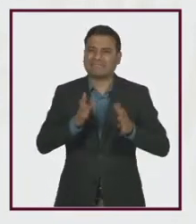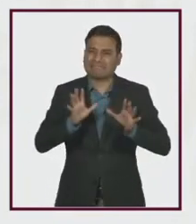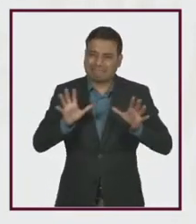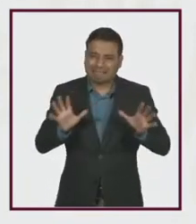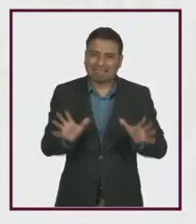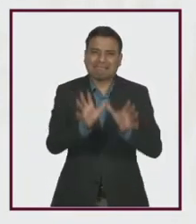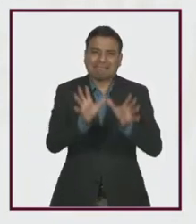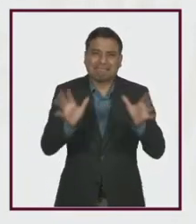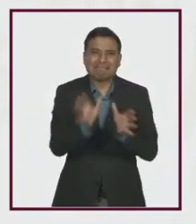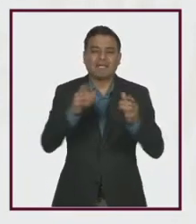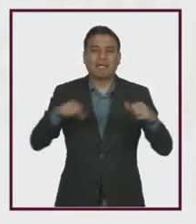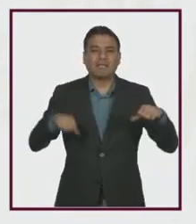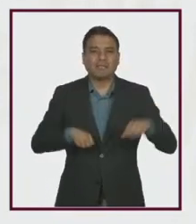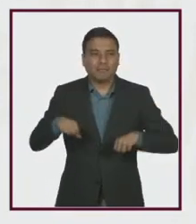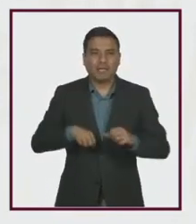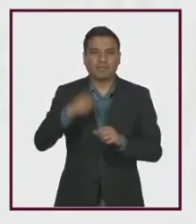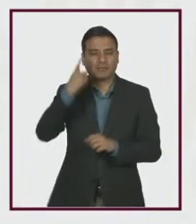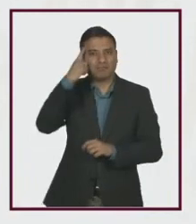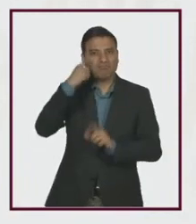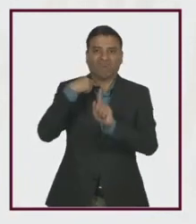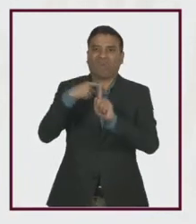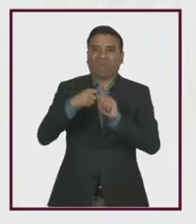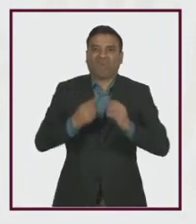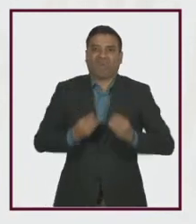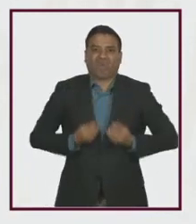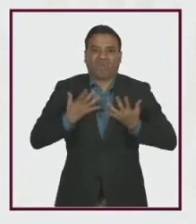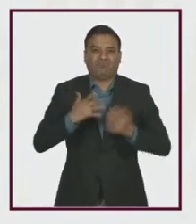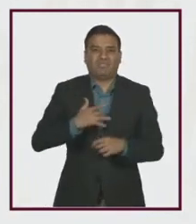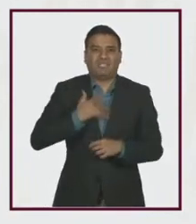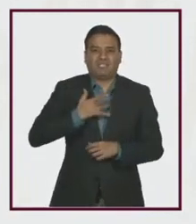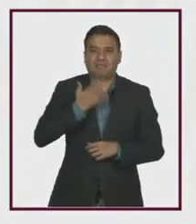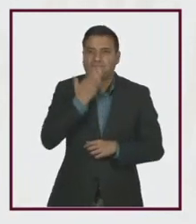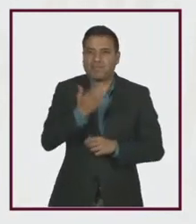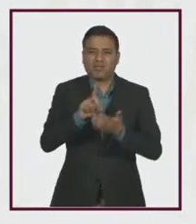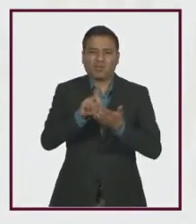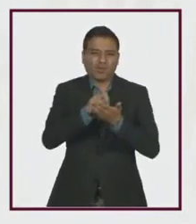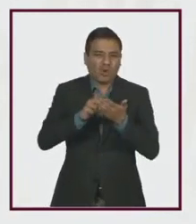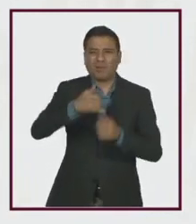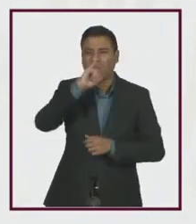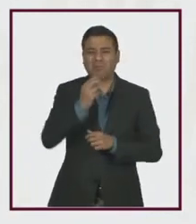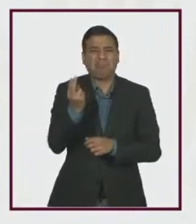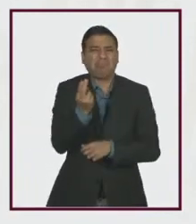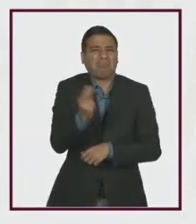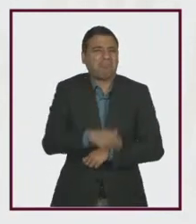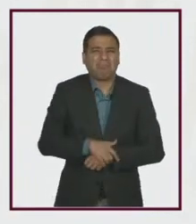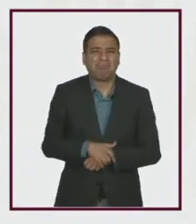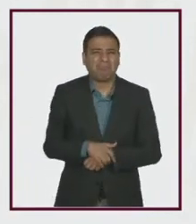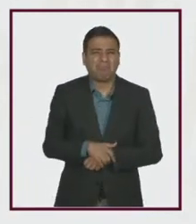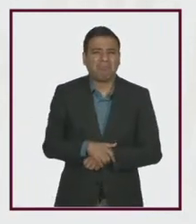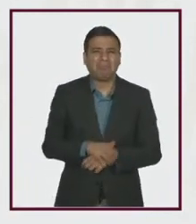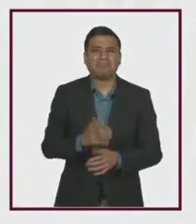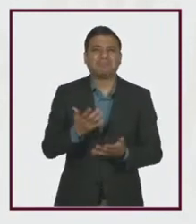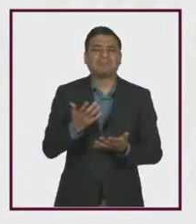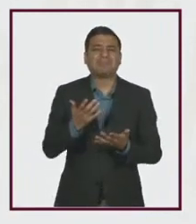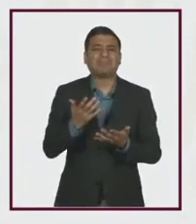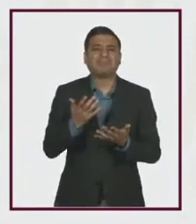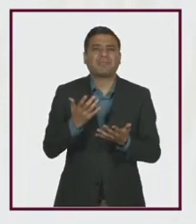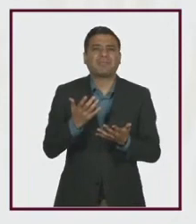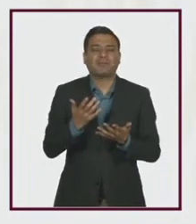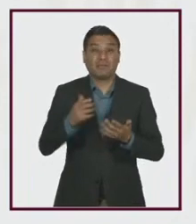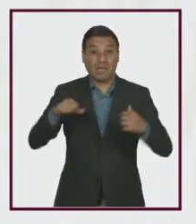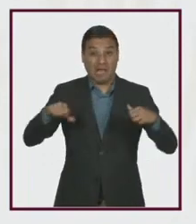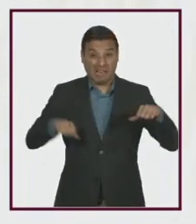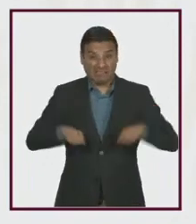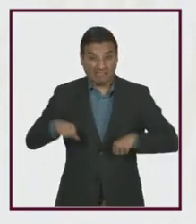tener que consumir una droga o una sustancia, ¿no? Entonces, y no necesariamente quiere decir como cuestiones muy, muy complejas, o sea,